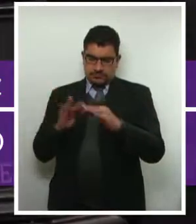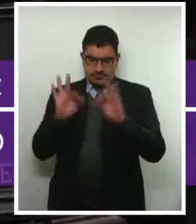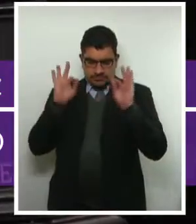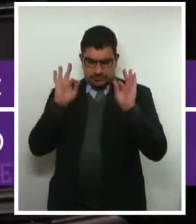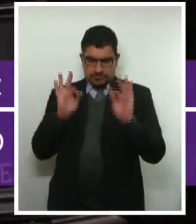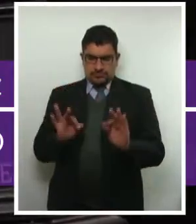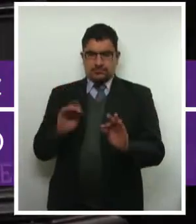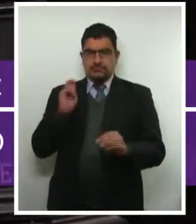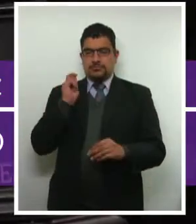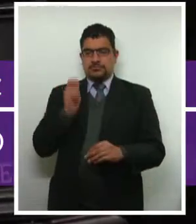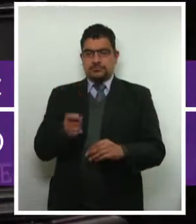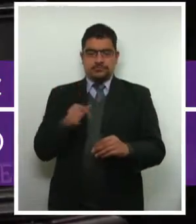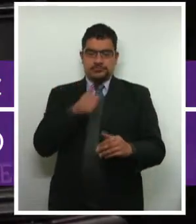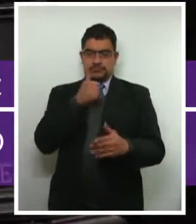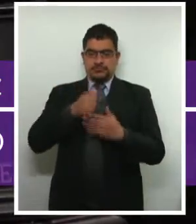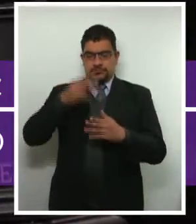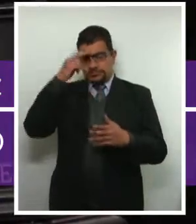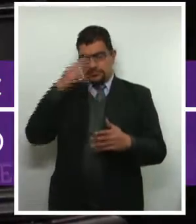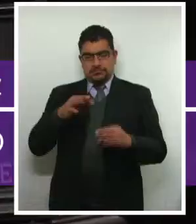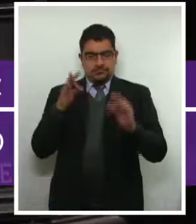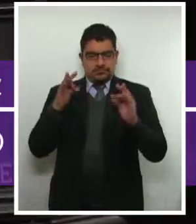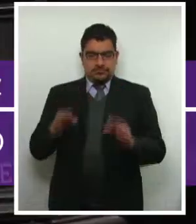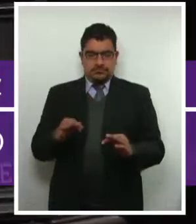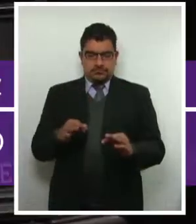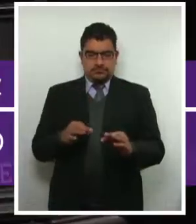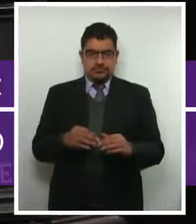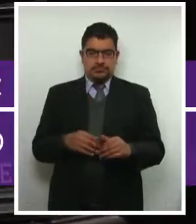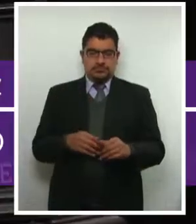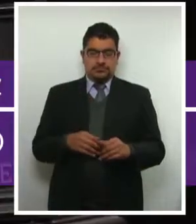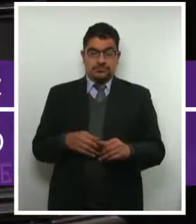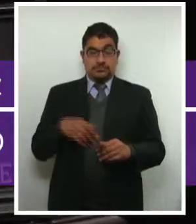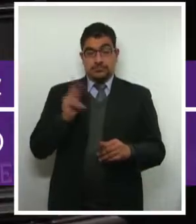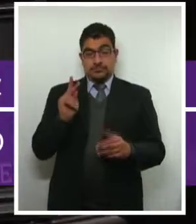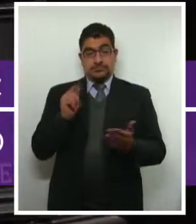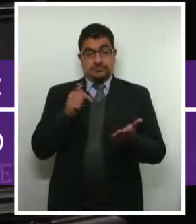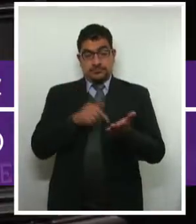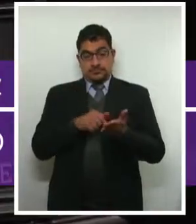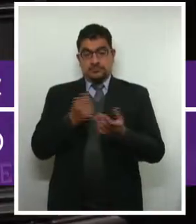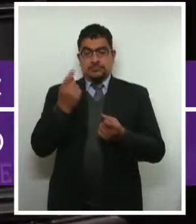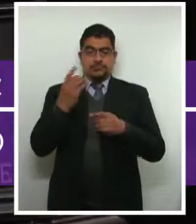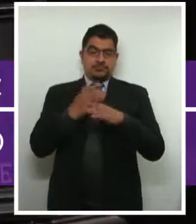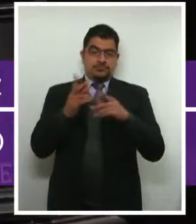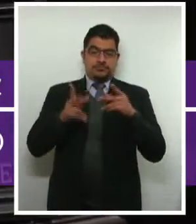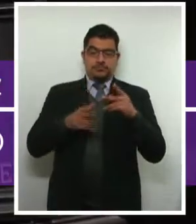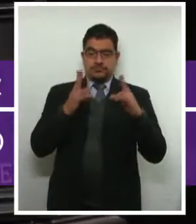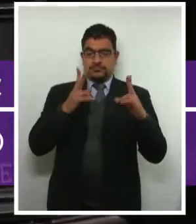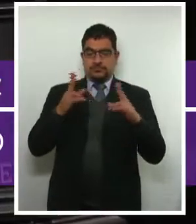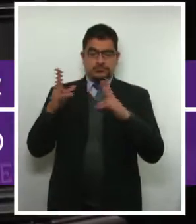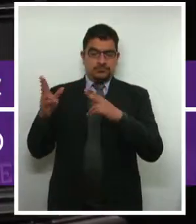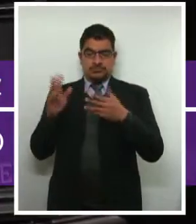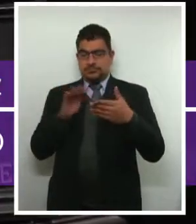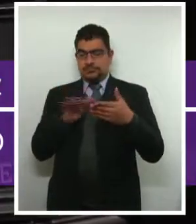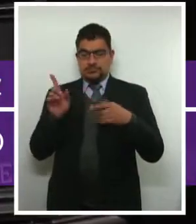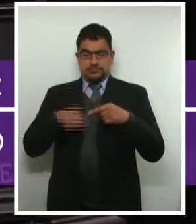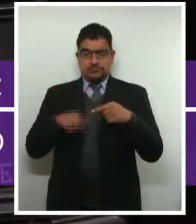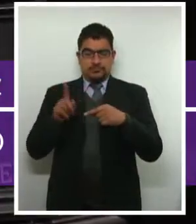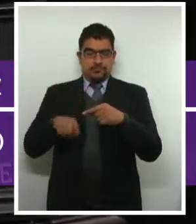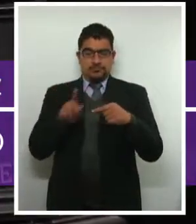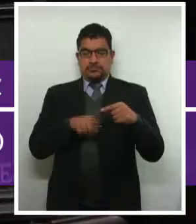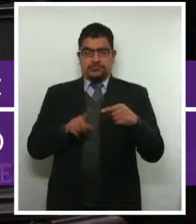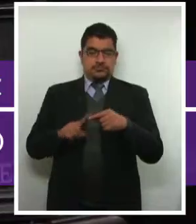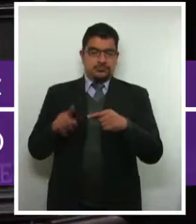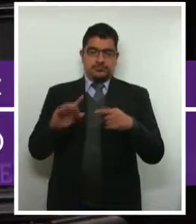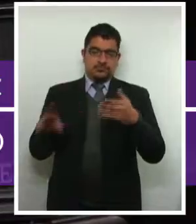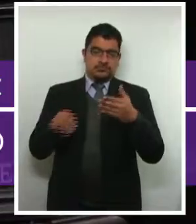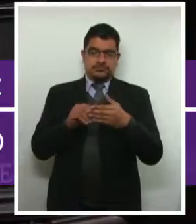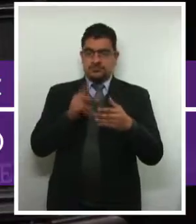lo que es la Ciudad de México. Pero se le hicieron recortes, se le